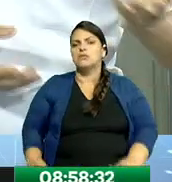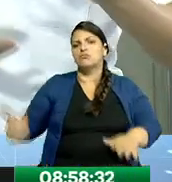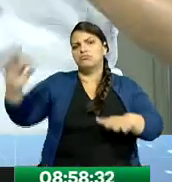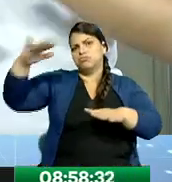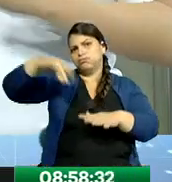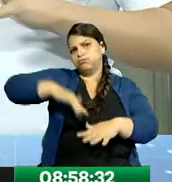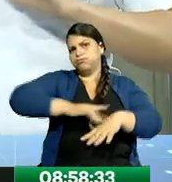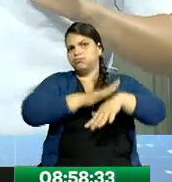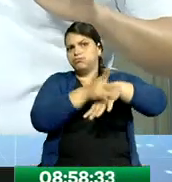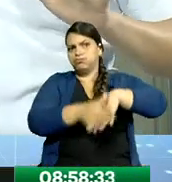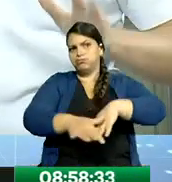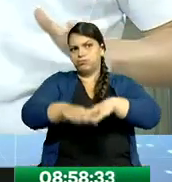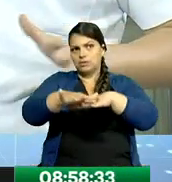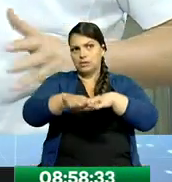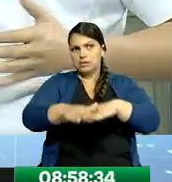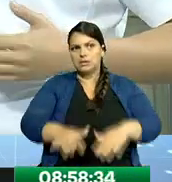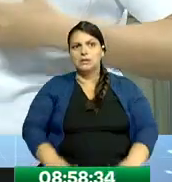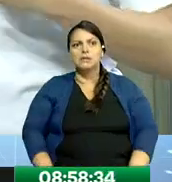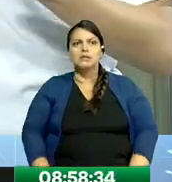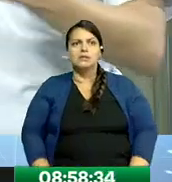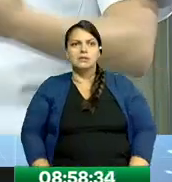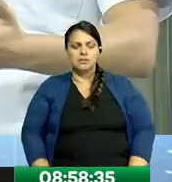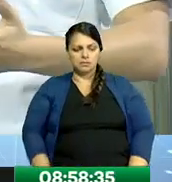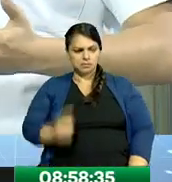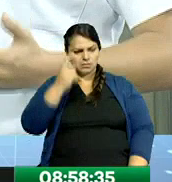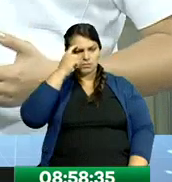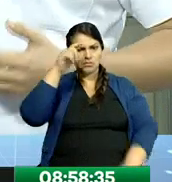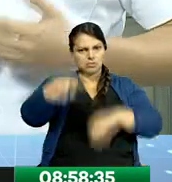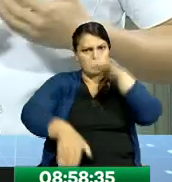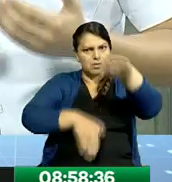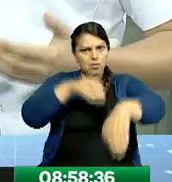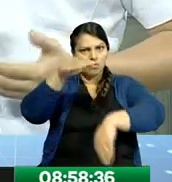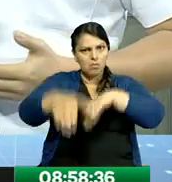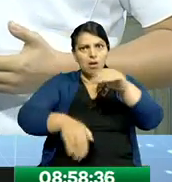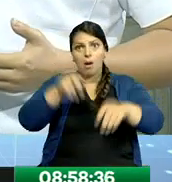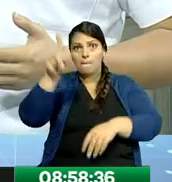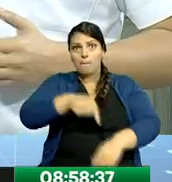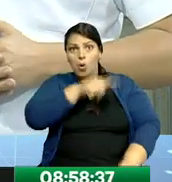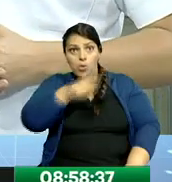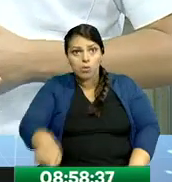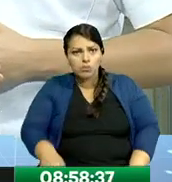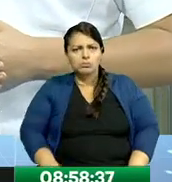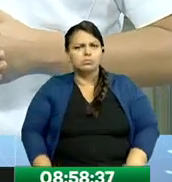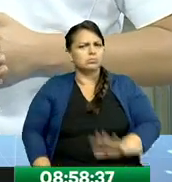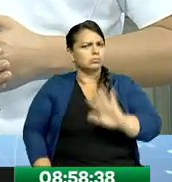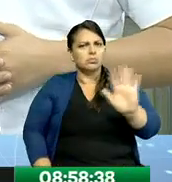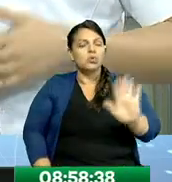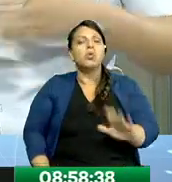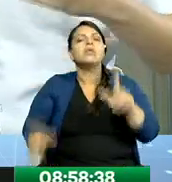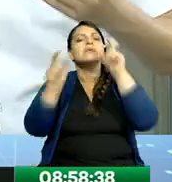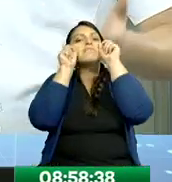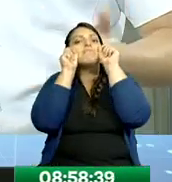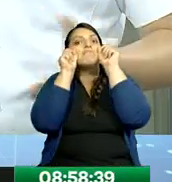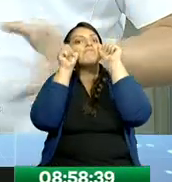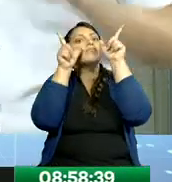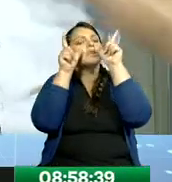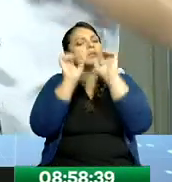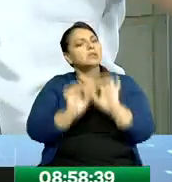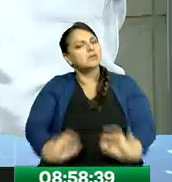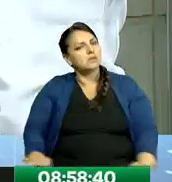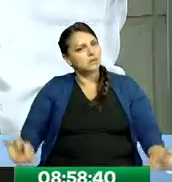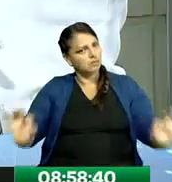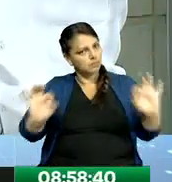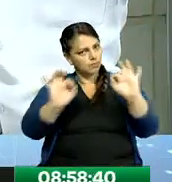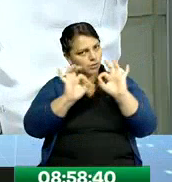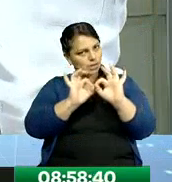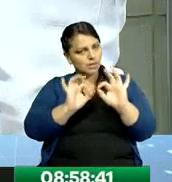La sumatoria de las dos no quiere decir que las personas no pueden ingresar al bar o que los bañistas no puedan hacer uso de actividades turísticas. Al contrario,